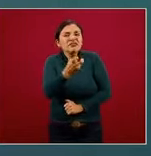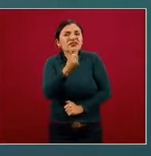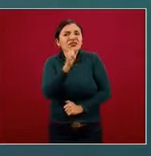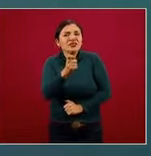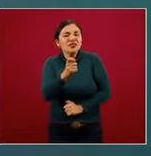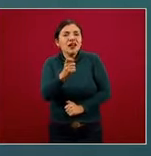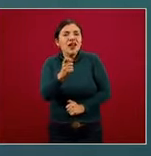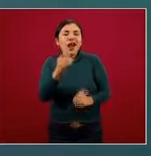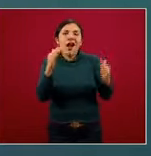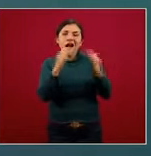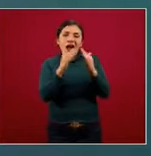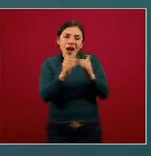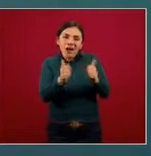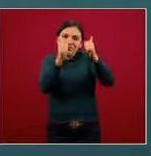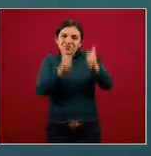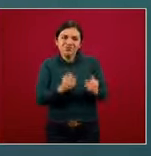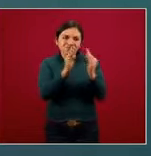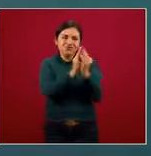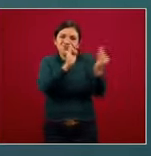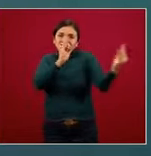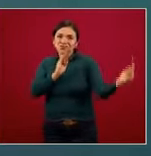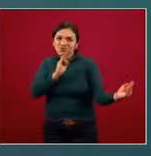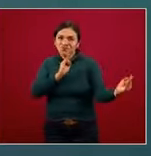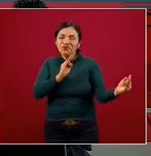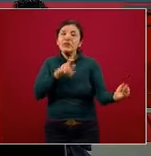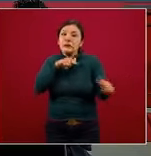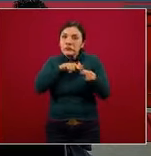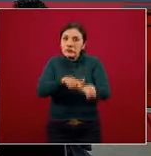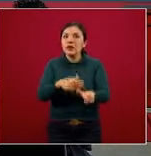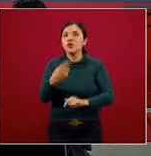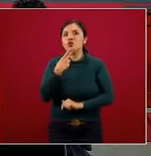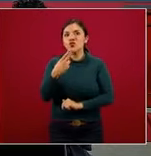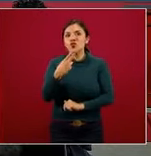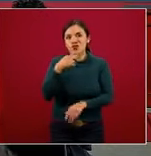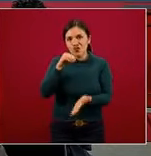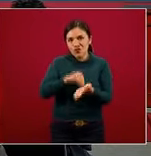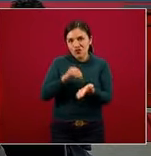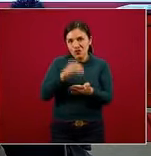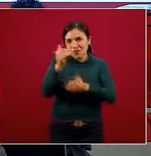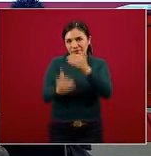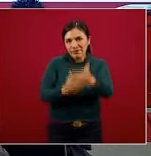significó la sana distancia y lo que sigue significando.